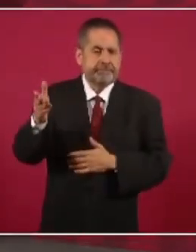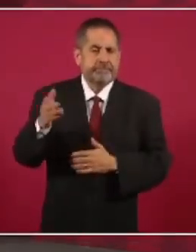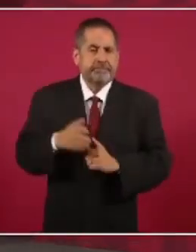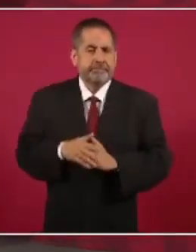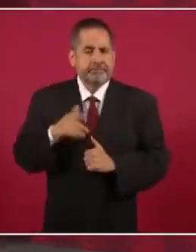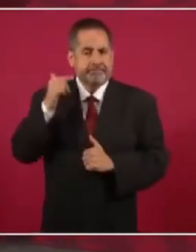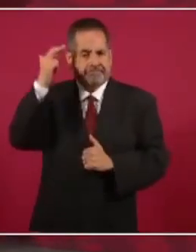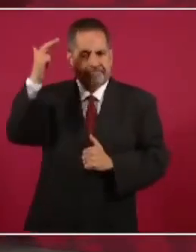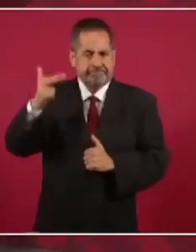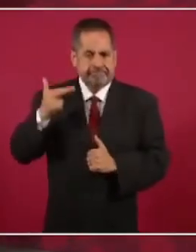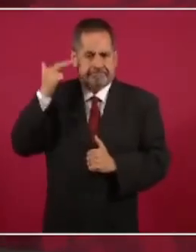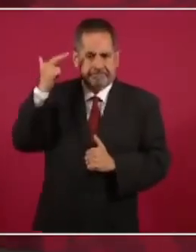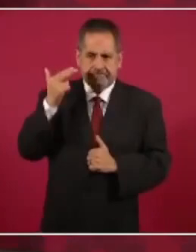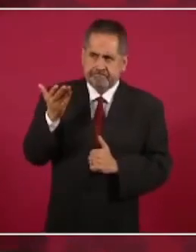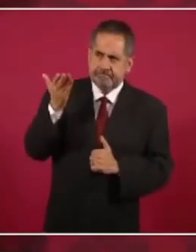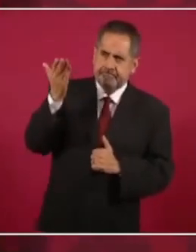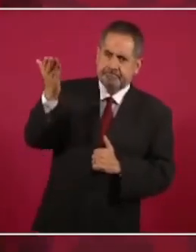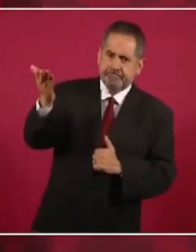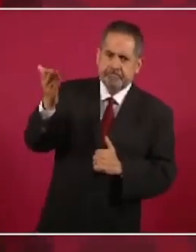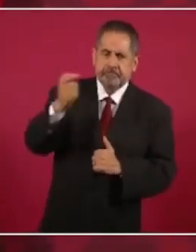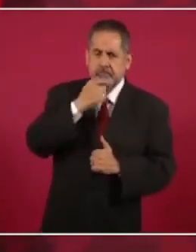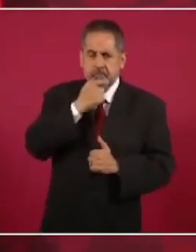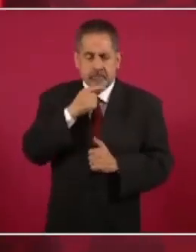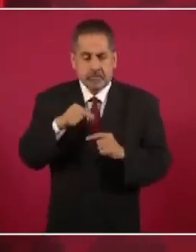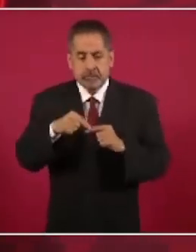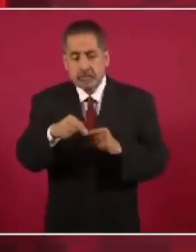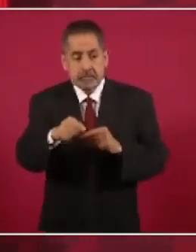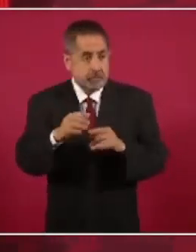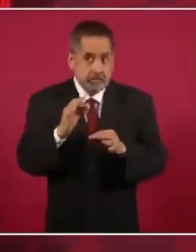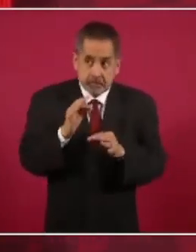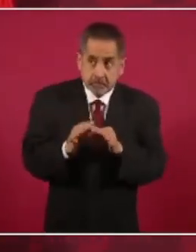al rey, cuando corresponda.